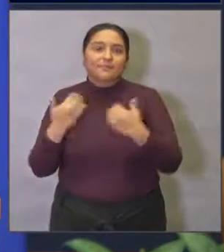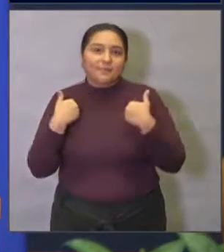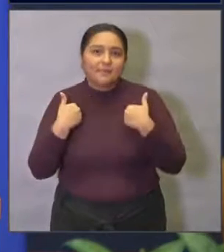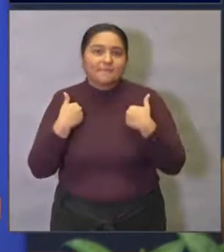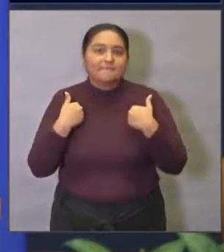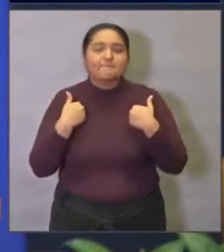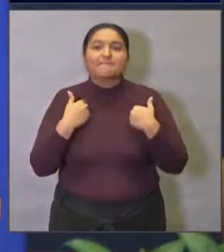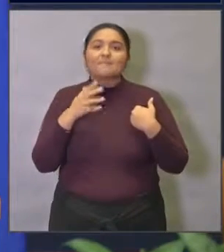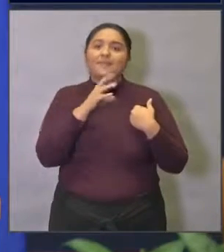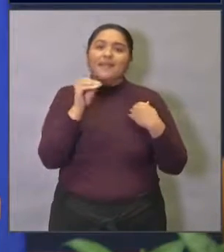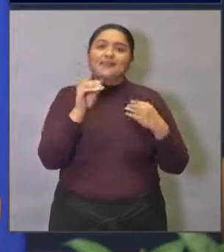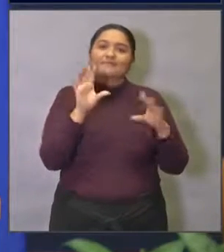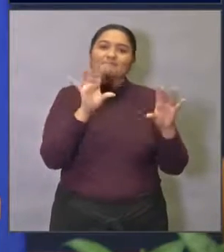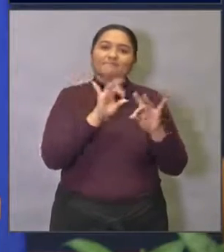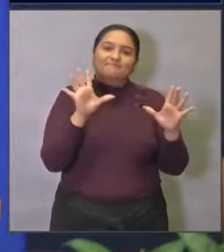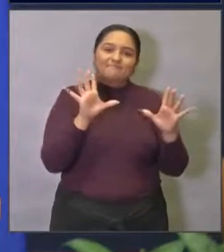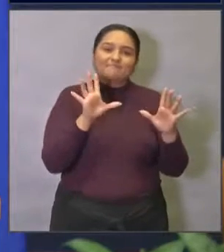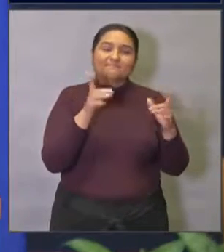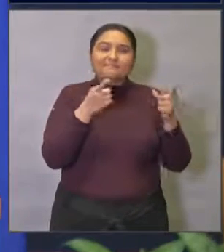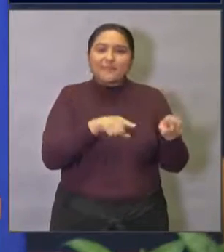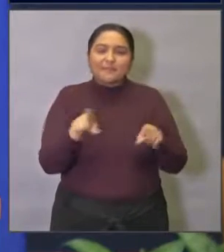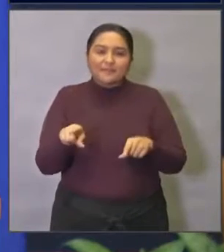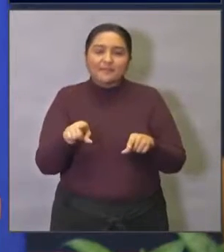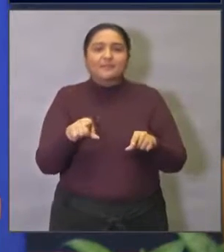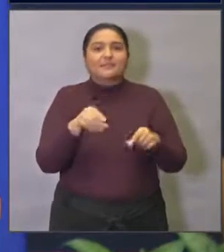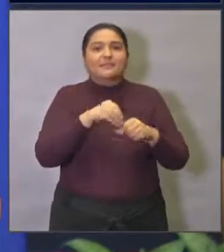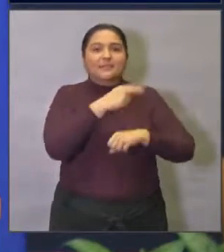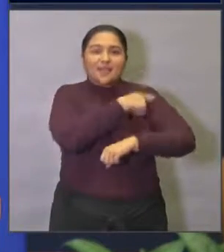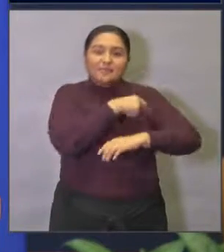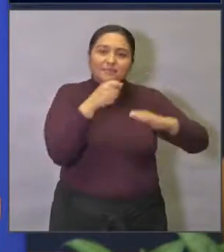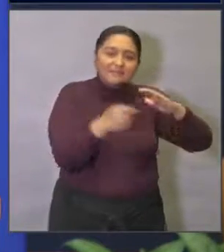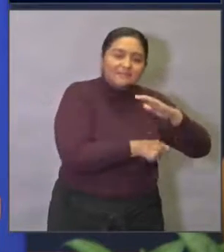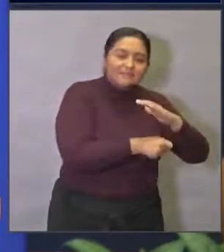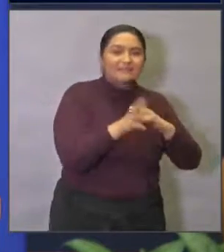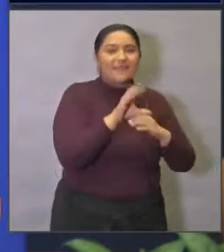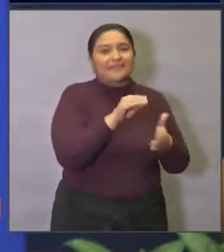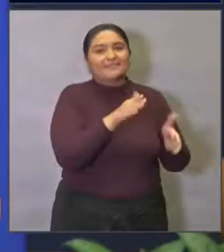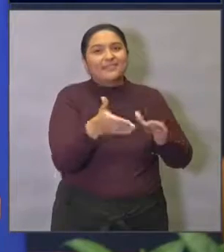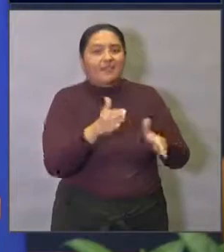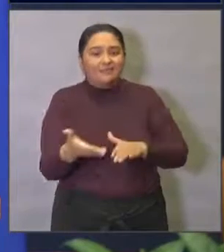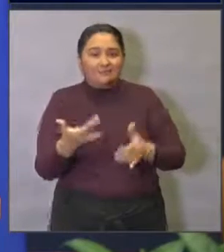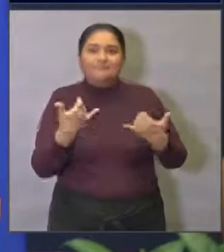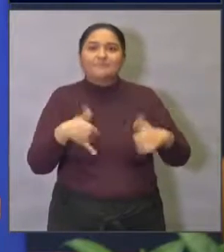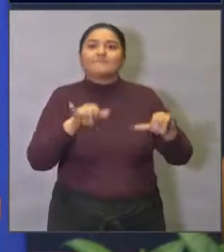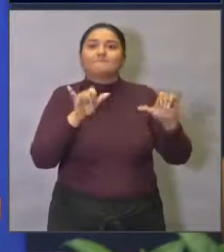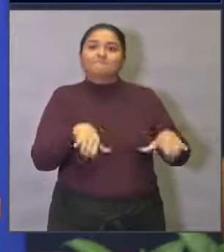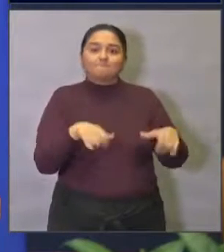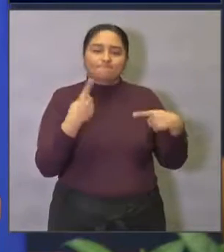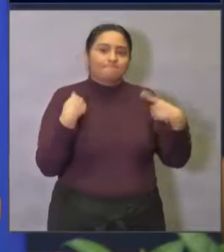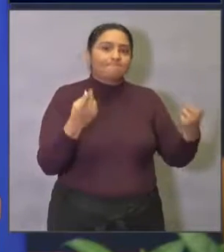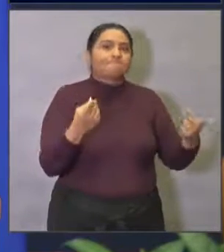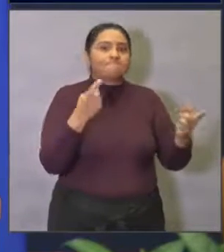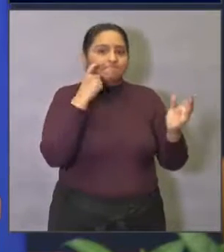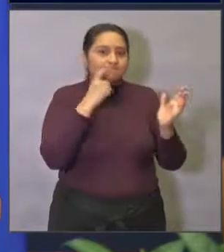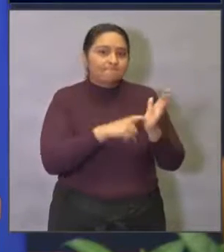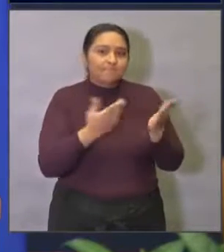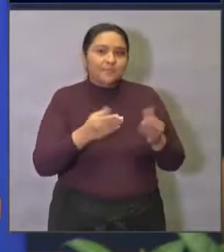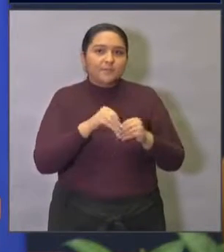y los devastadores aumentos en hospitalizaciones y fallecimientos que seguimos teniendo en el condado de Los